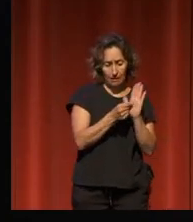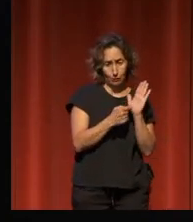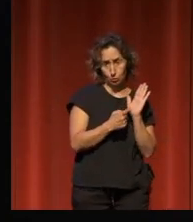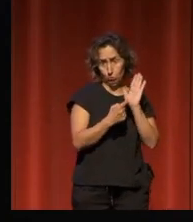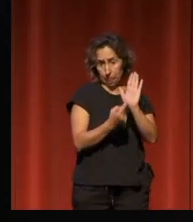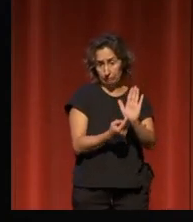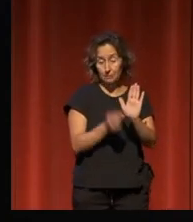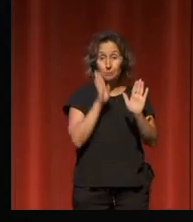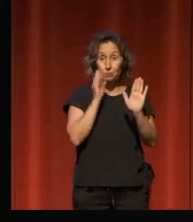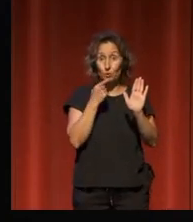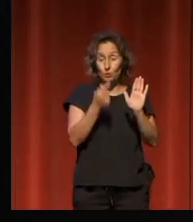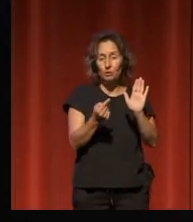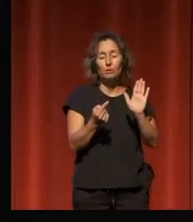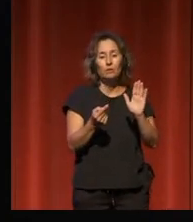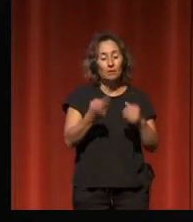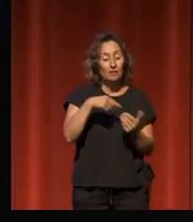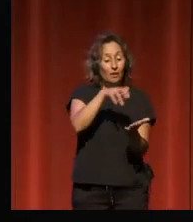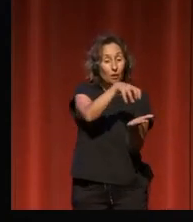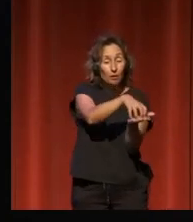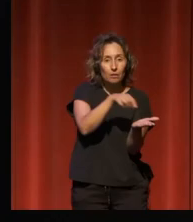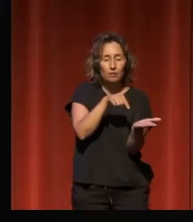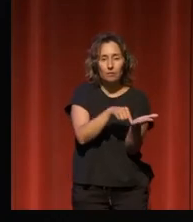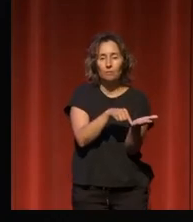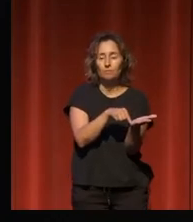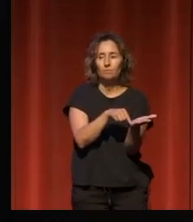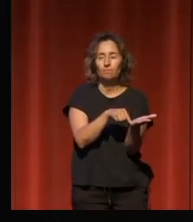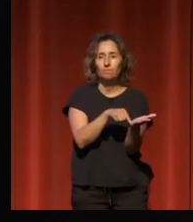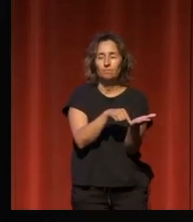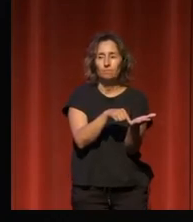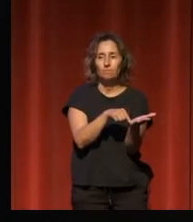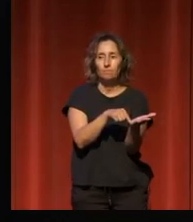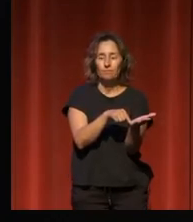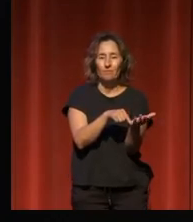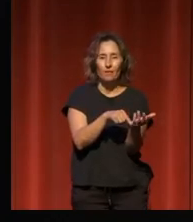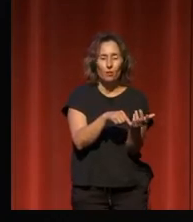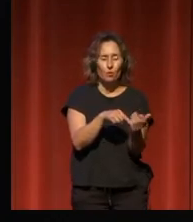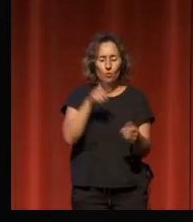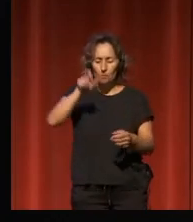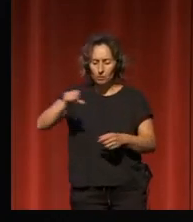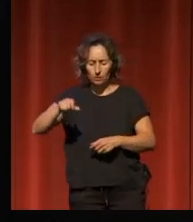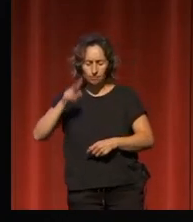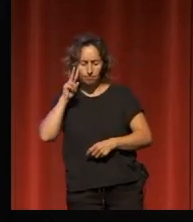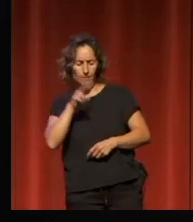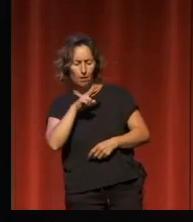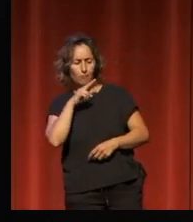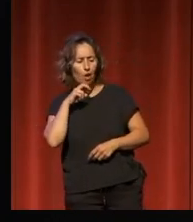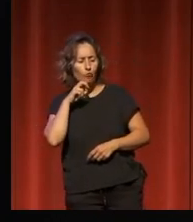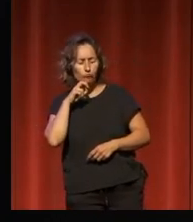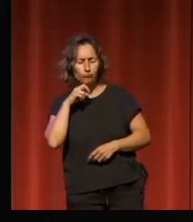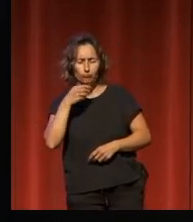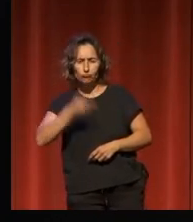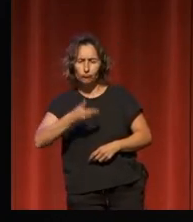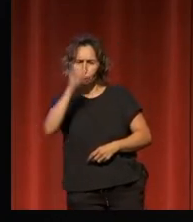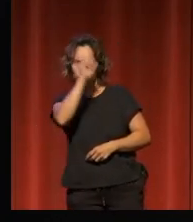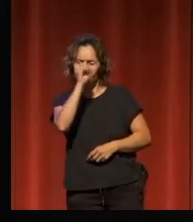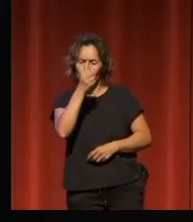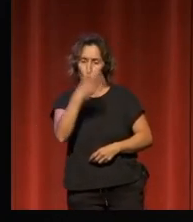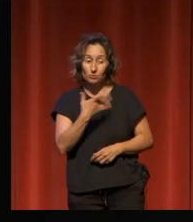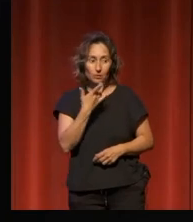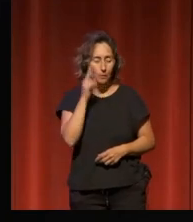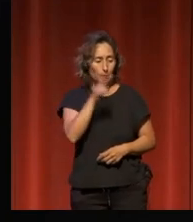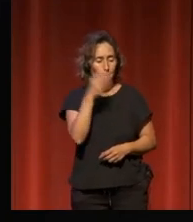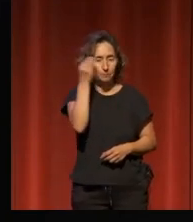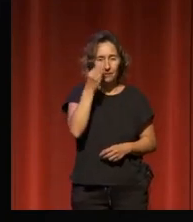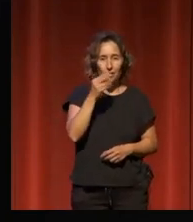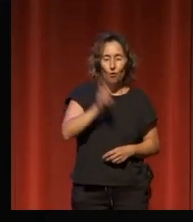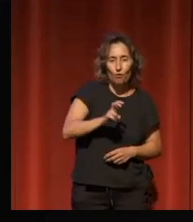les eh desvelo que las bibliotecas gozan no solo de una buena valoración ciudadana sino que son consideradas como útiles